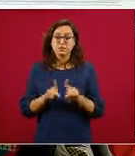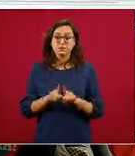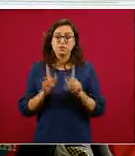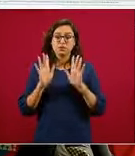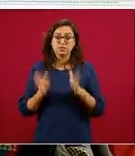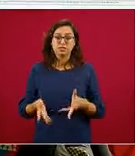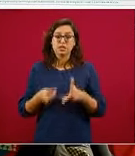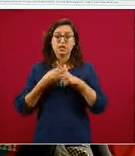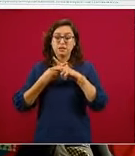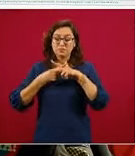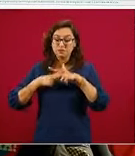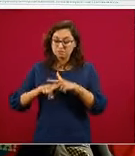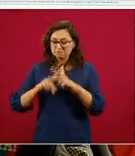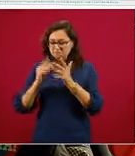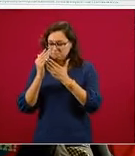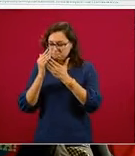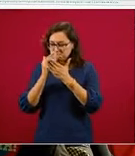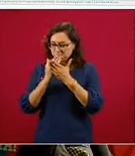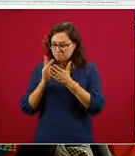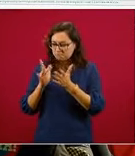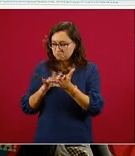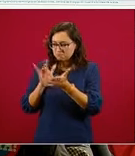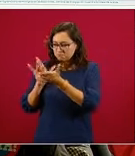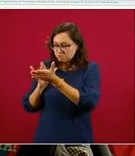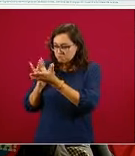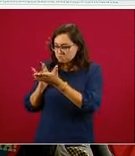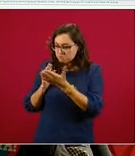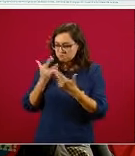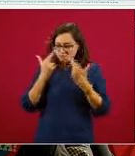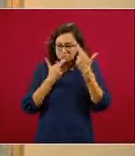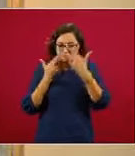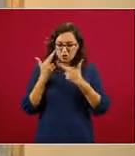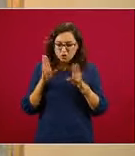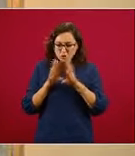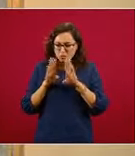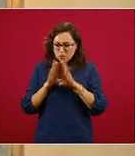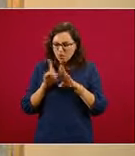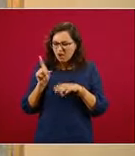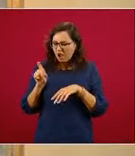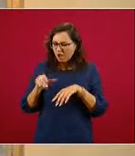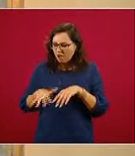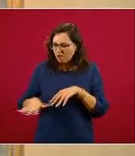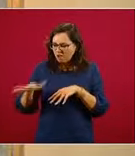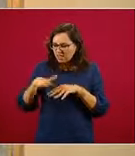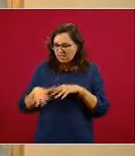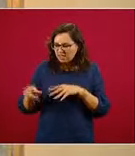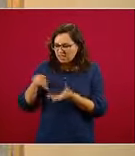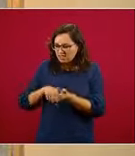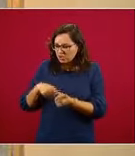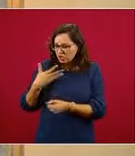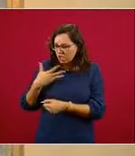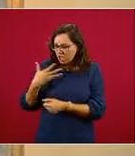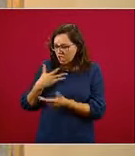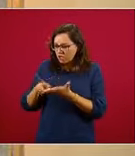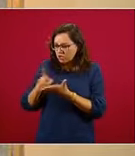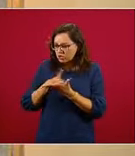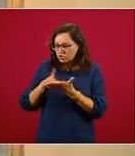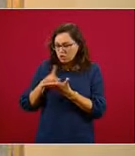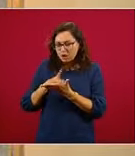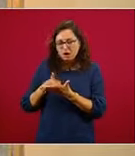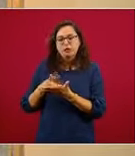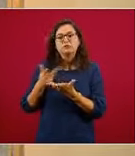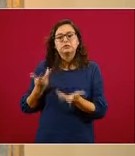estas estrategias de análisis de metabolitos de sustancias en aguas residuales, que es un estudio que esperamos tenga permanencia en nuestro país para